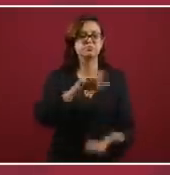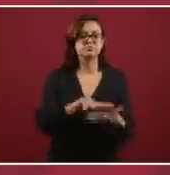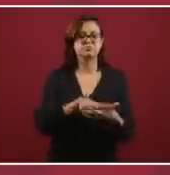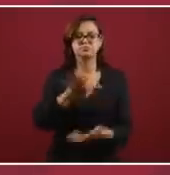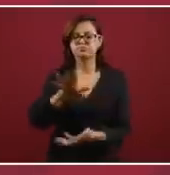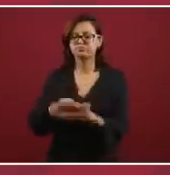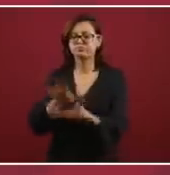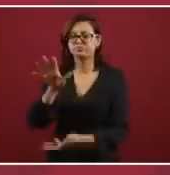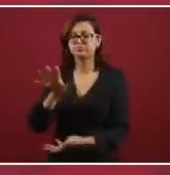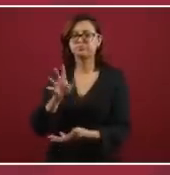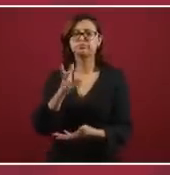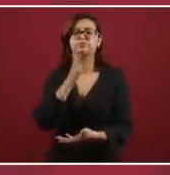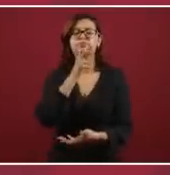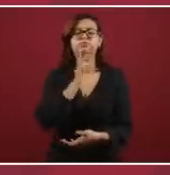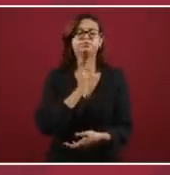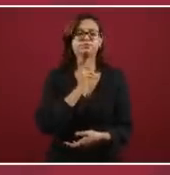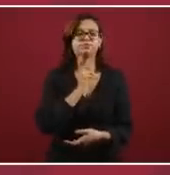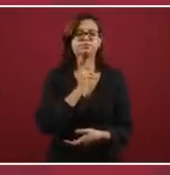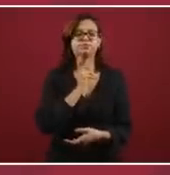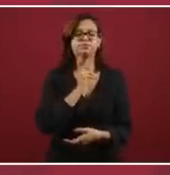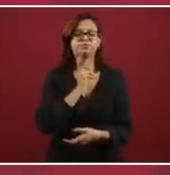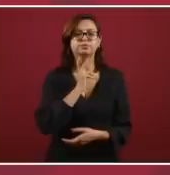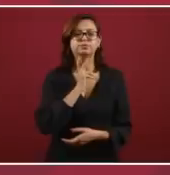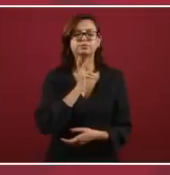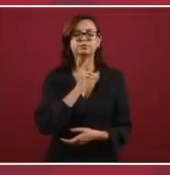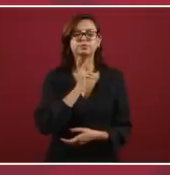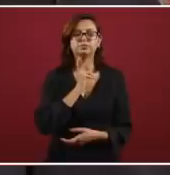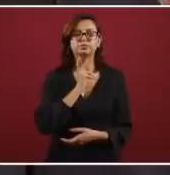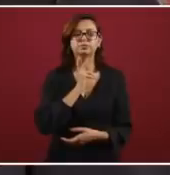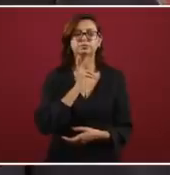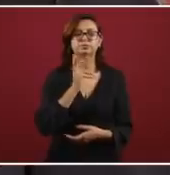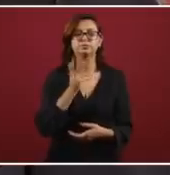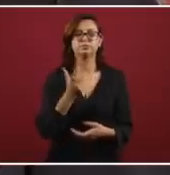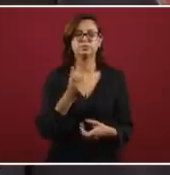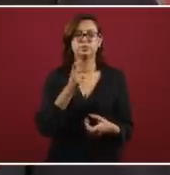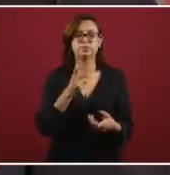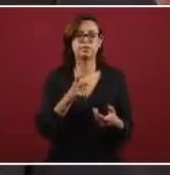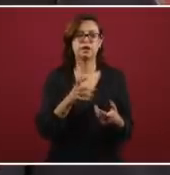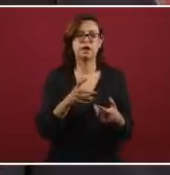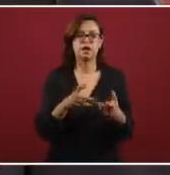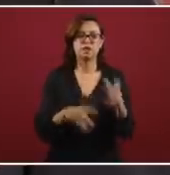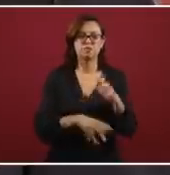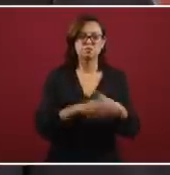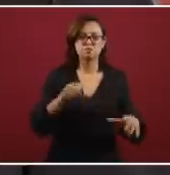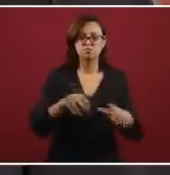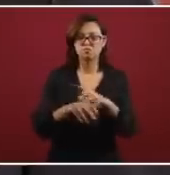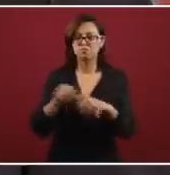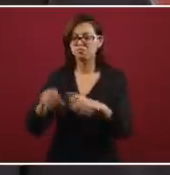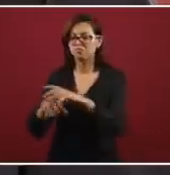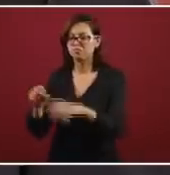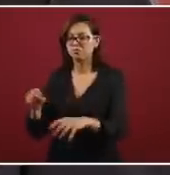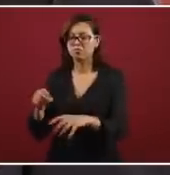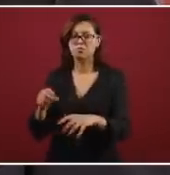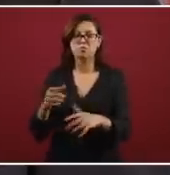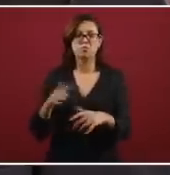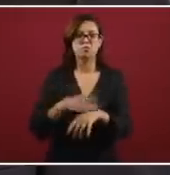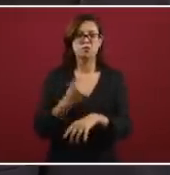de petróleo, de cómo se detuvo la